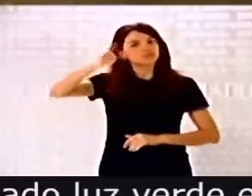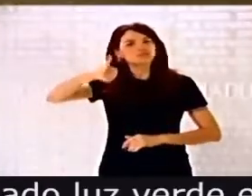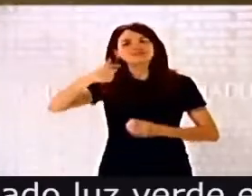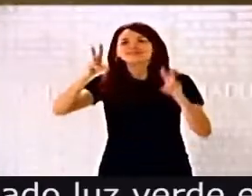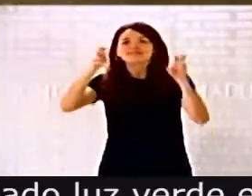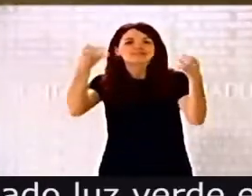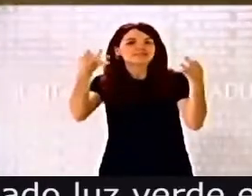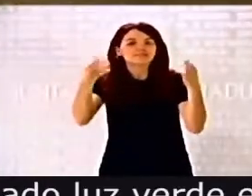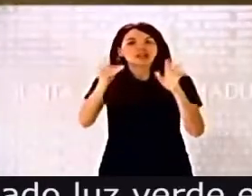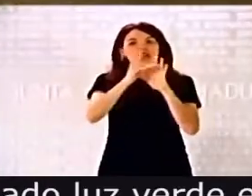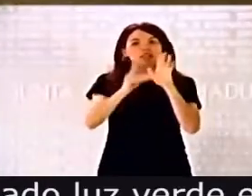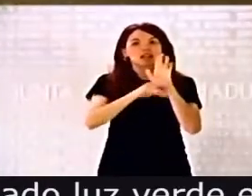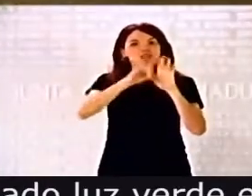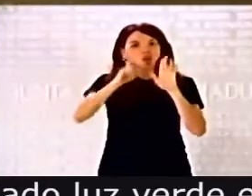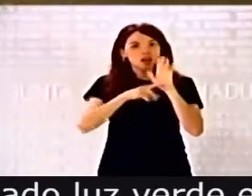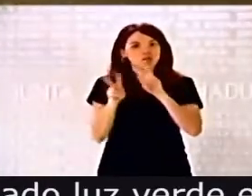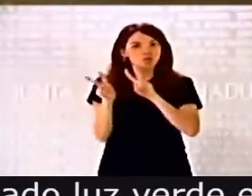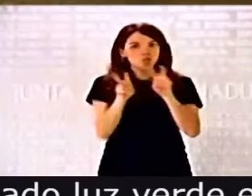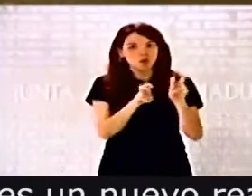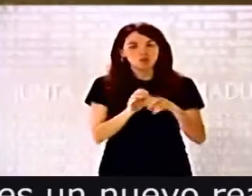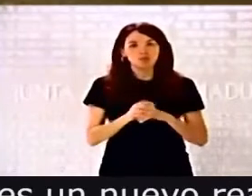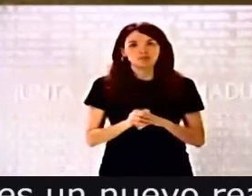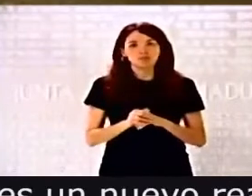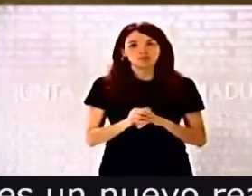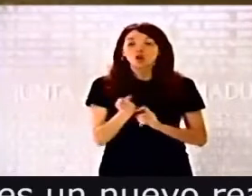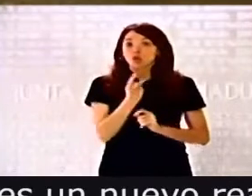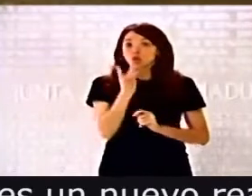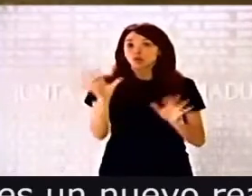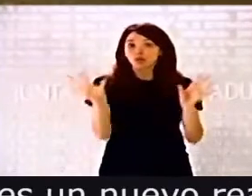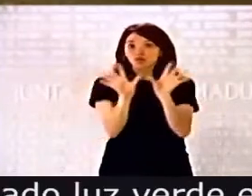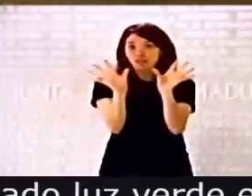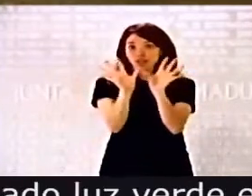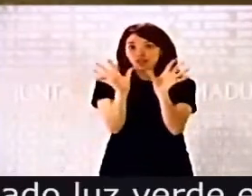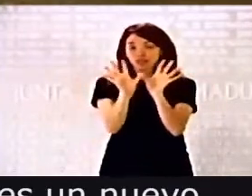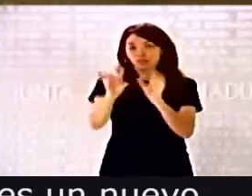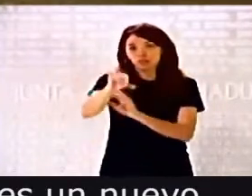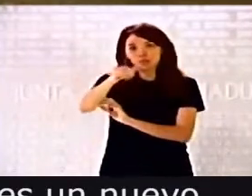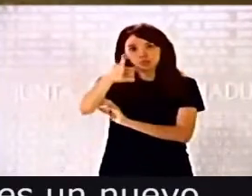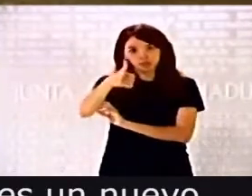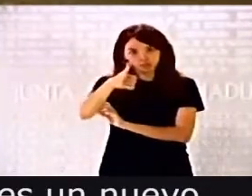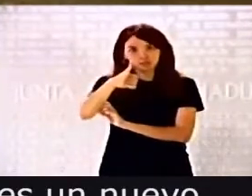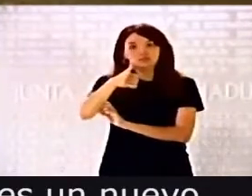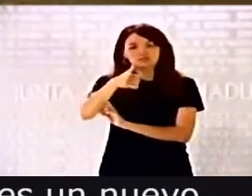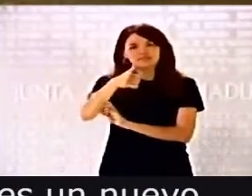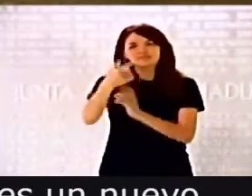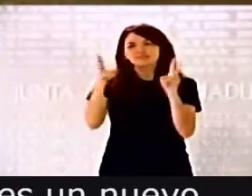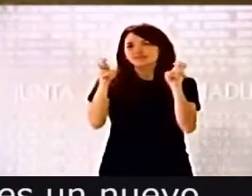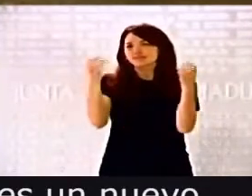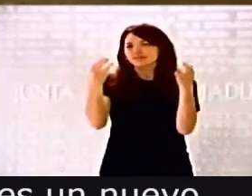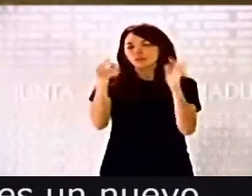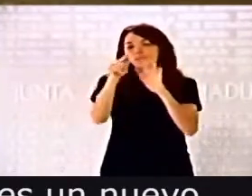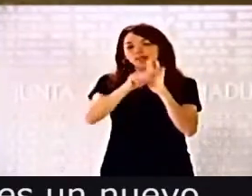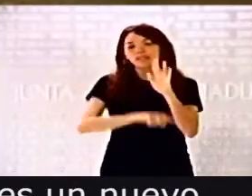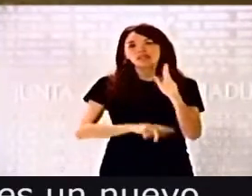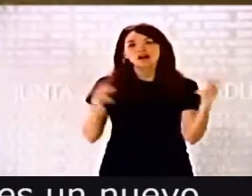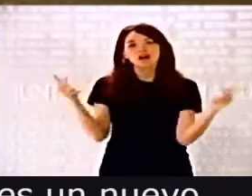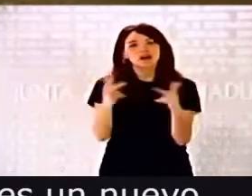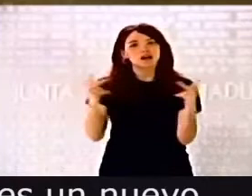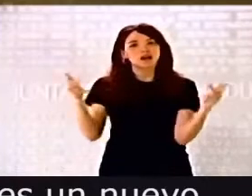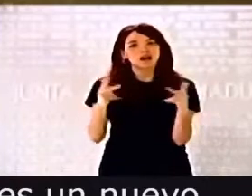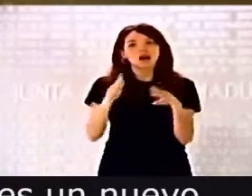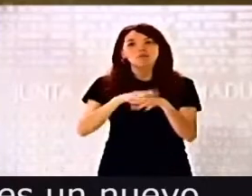nuevo decreto ley, el decreto ley número 10, que versa sobre medidas urgentes en materia